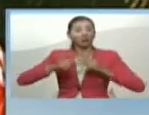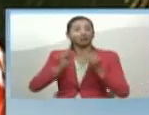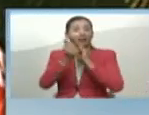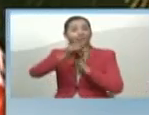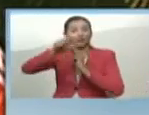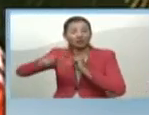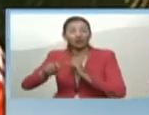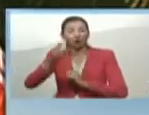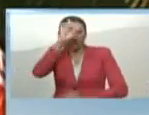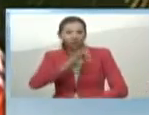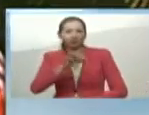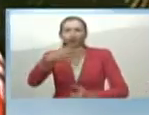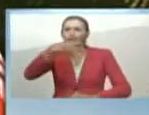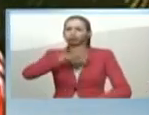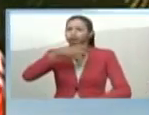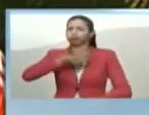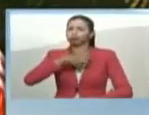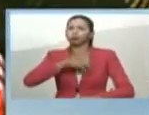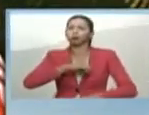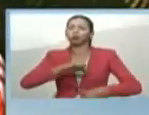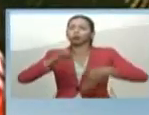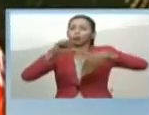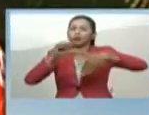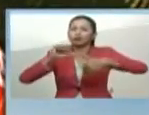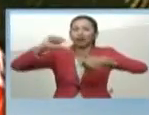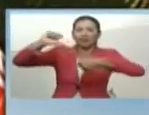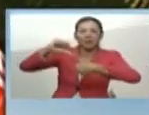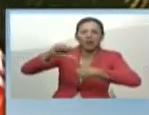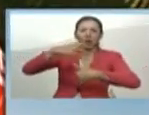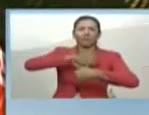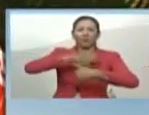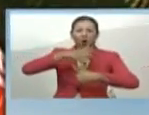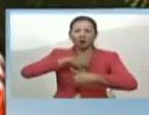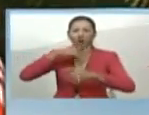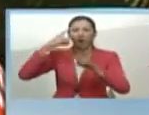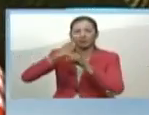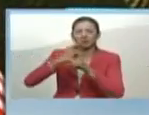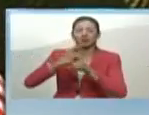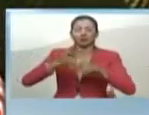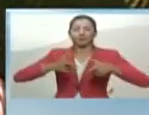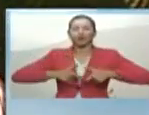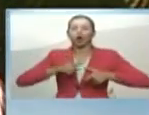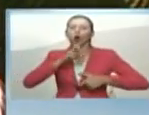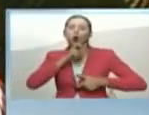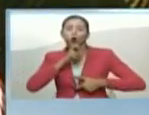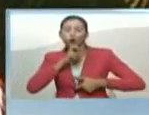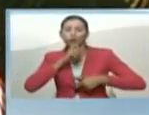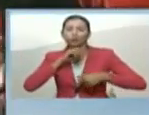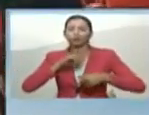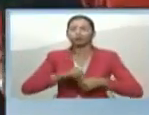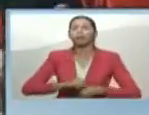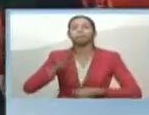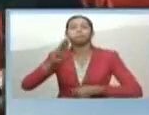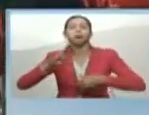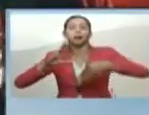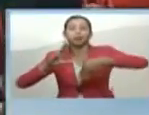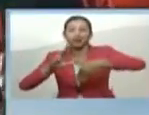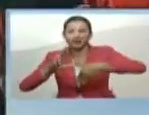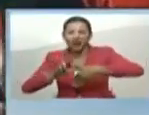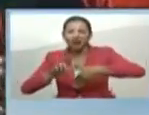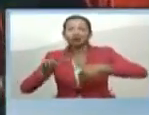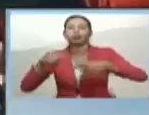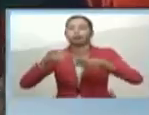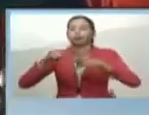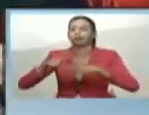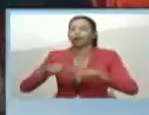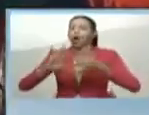traído campeonatos suramericanos centroamericano medallas de oro Panamericana olimpiada